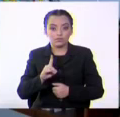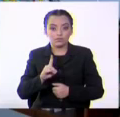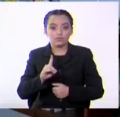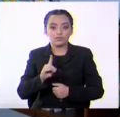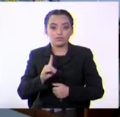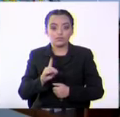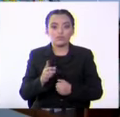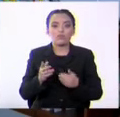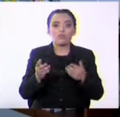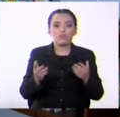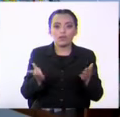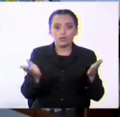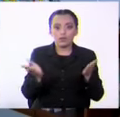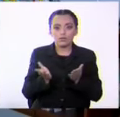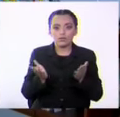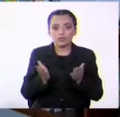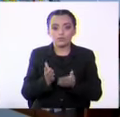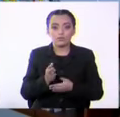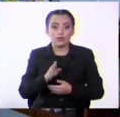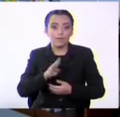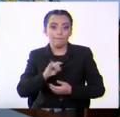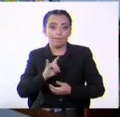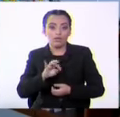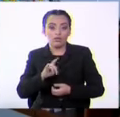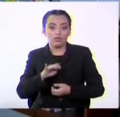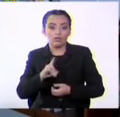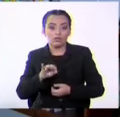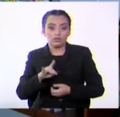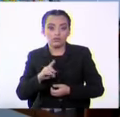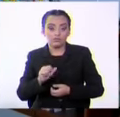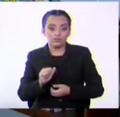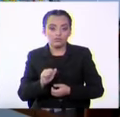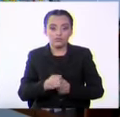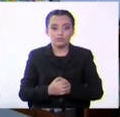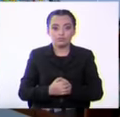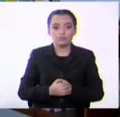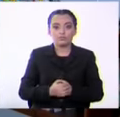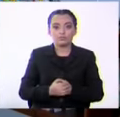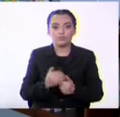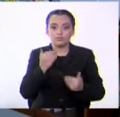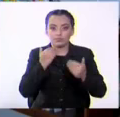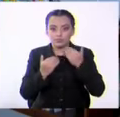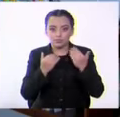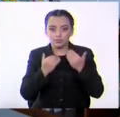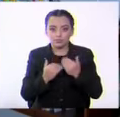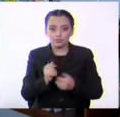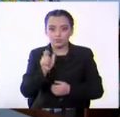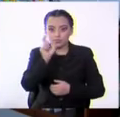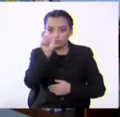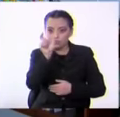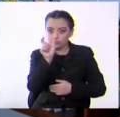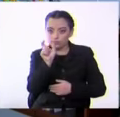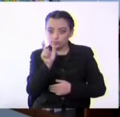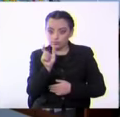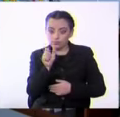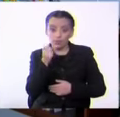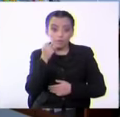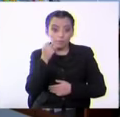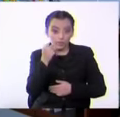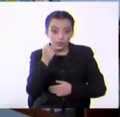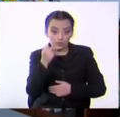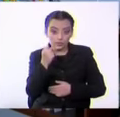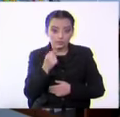de biodiversidad, entonces vamos a hablar de un término muy importante y es el de